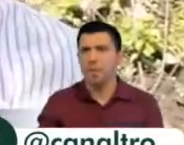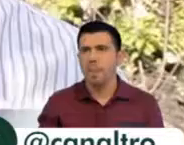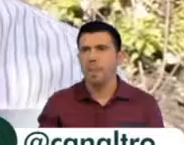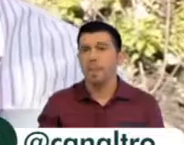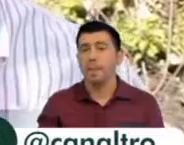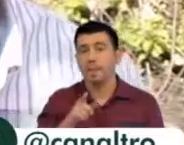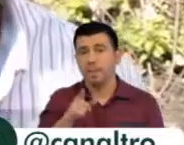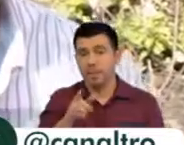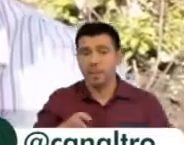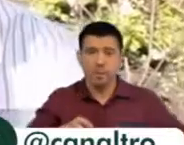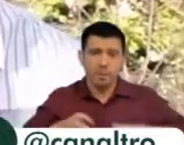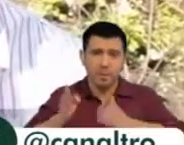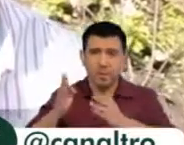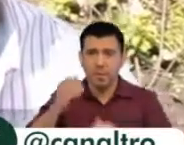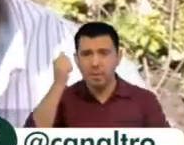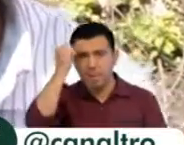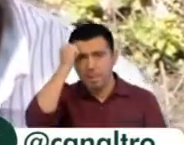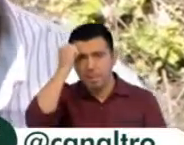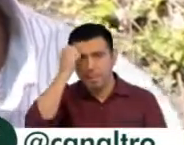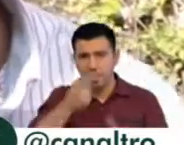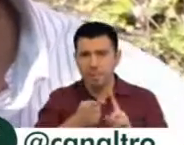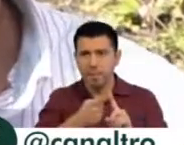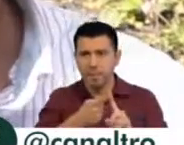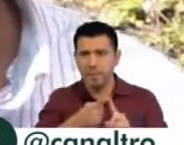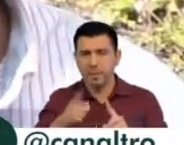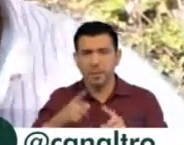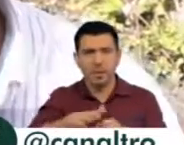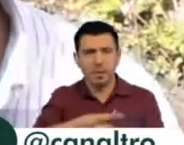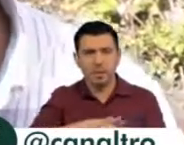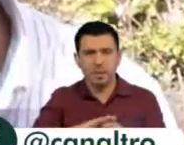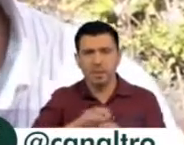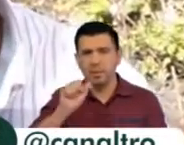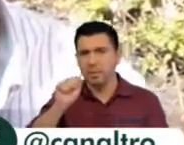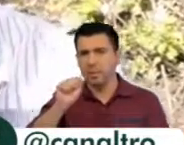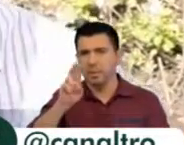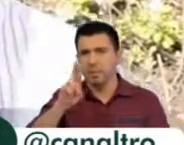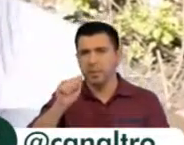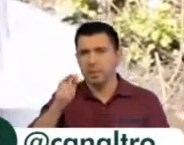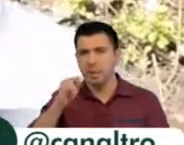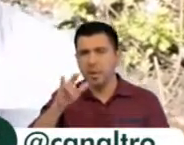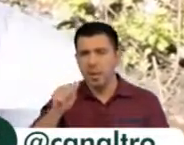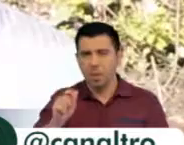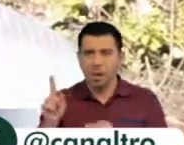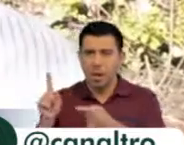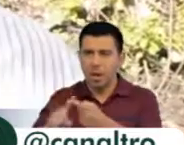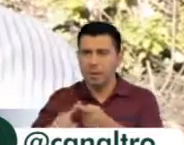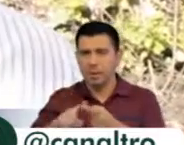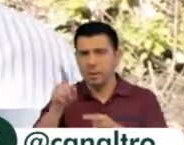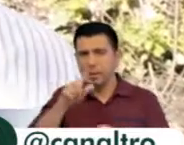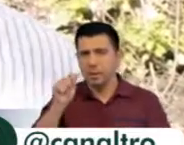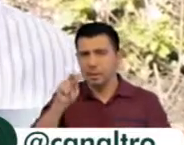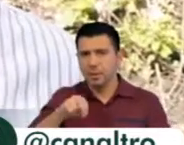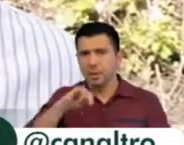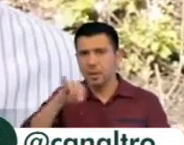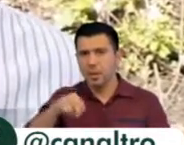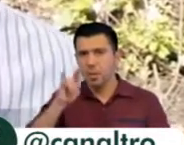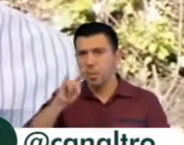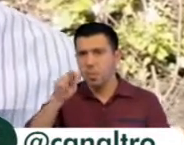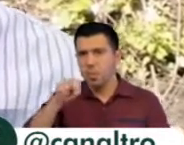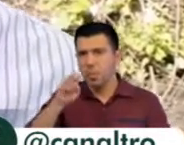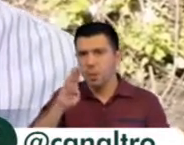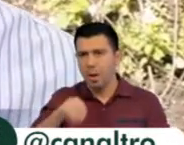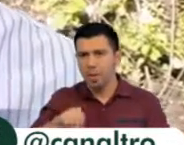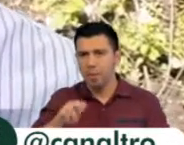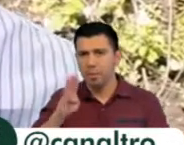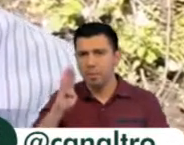Esta vía es la vía principal que comunica el corregimiento de El Aragua con el corregimiento de San Juan Bosco de la Verde. Como ustedes lo pueden observar, es una